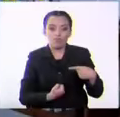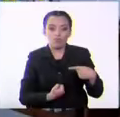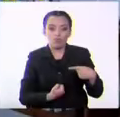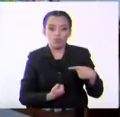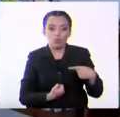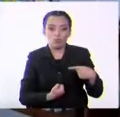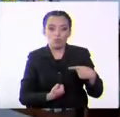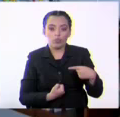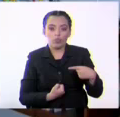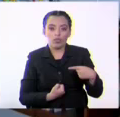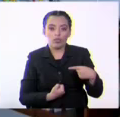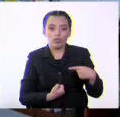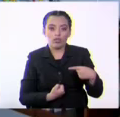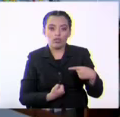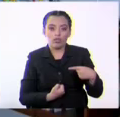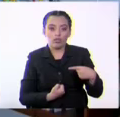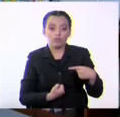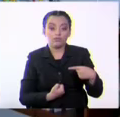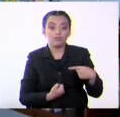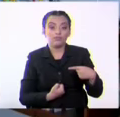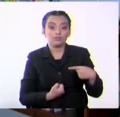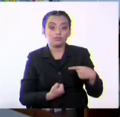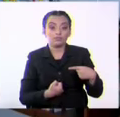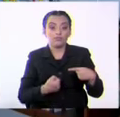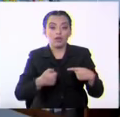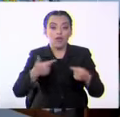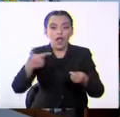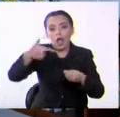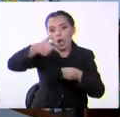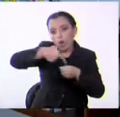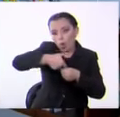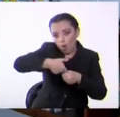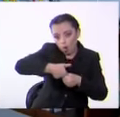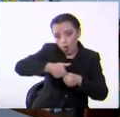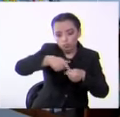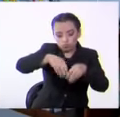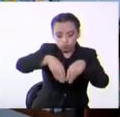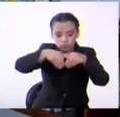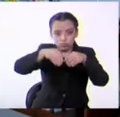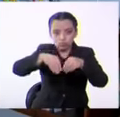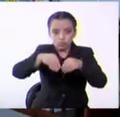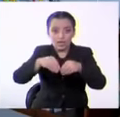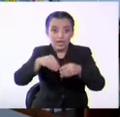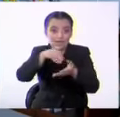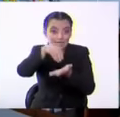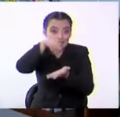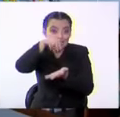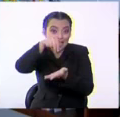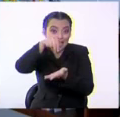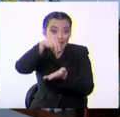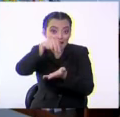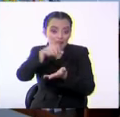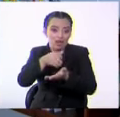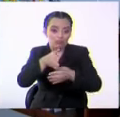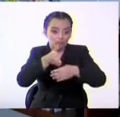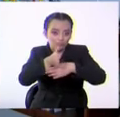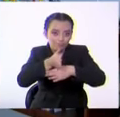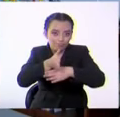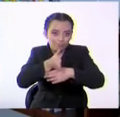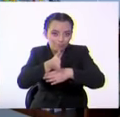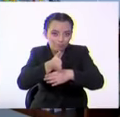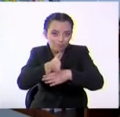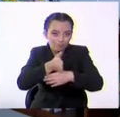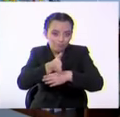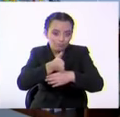Eso se refiere a ya sea recursos pétreos, sal, podemos obtener leña, podemos obtener madera. Hay